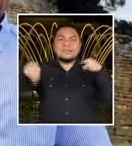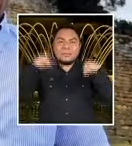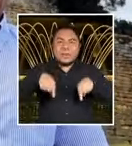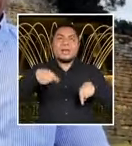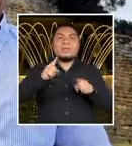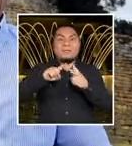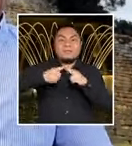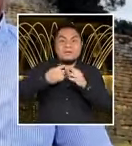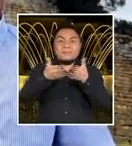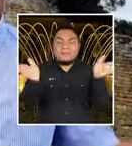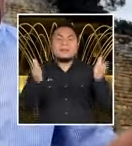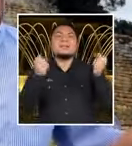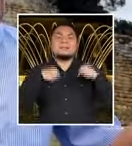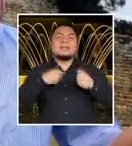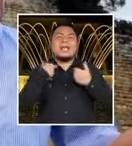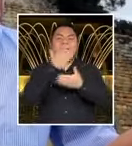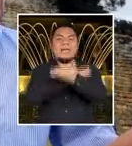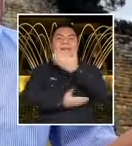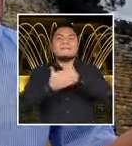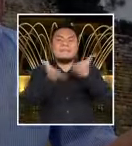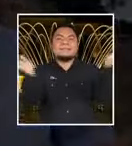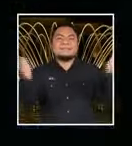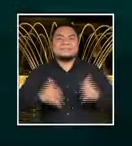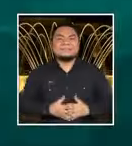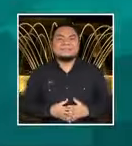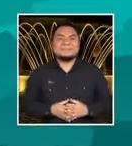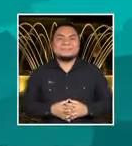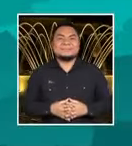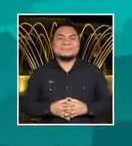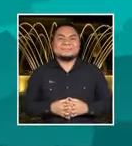el momento adecuado con los brazos abiertos.